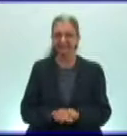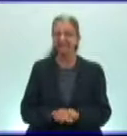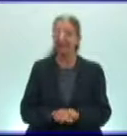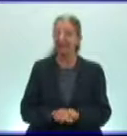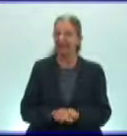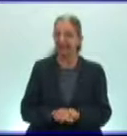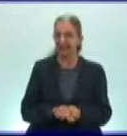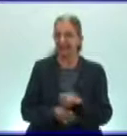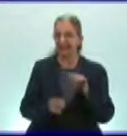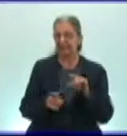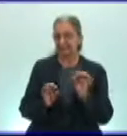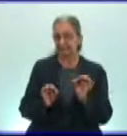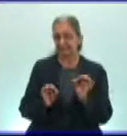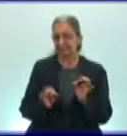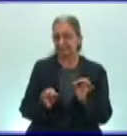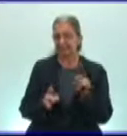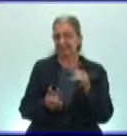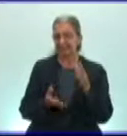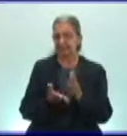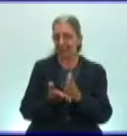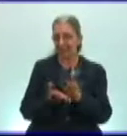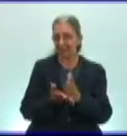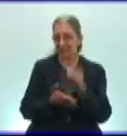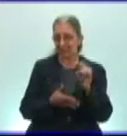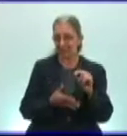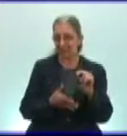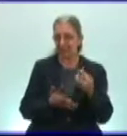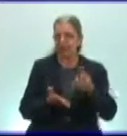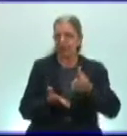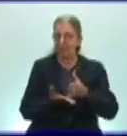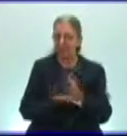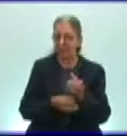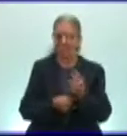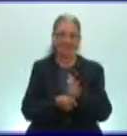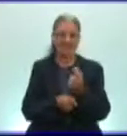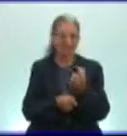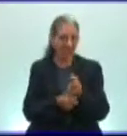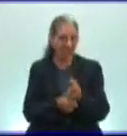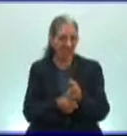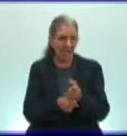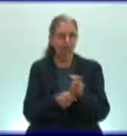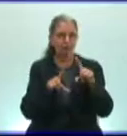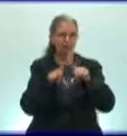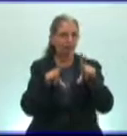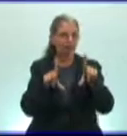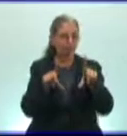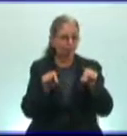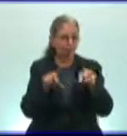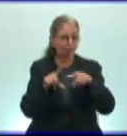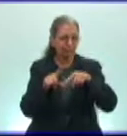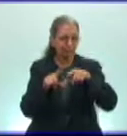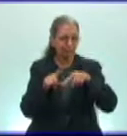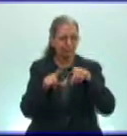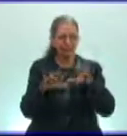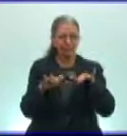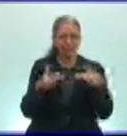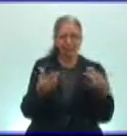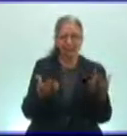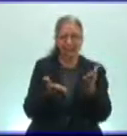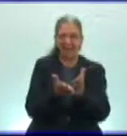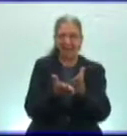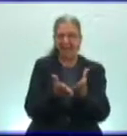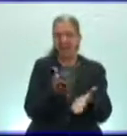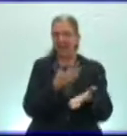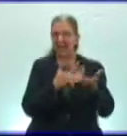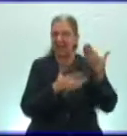Precisamente en nuestra teleclase vamos a continuar trabajando con ese concepto que ustedes comenzaron a estudiar en la clase